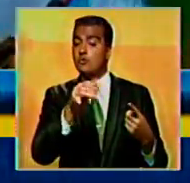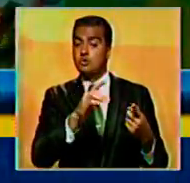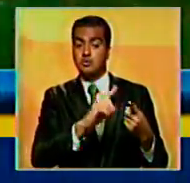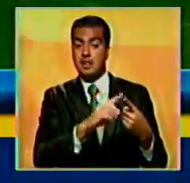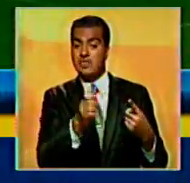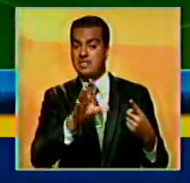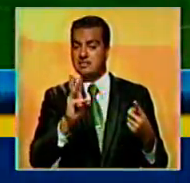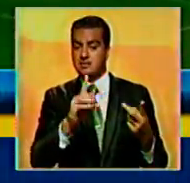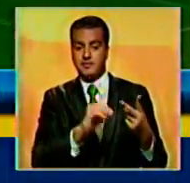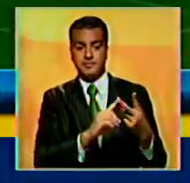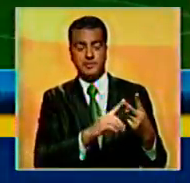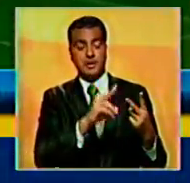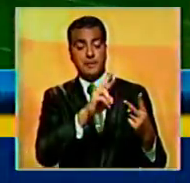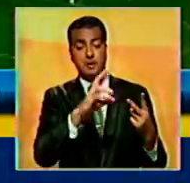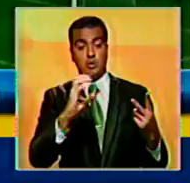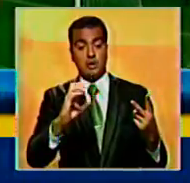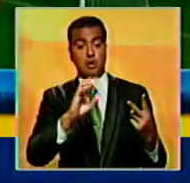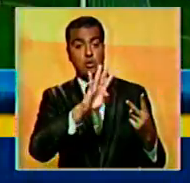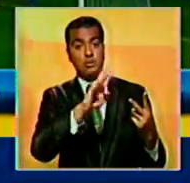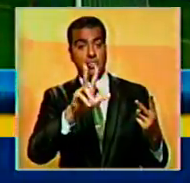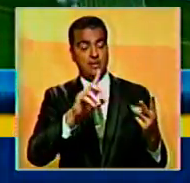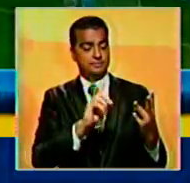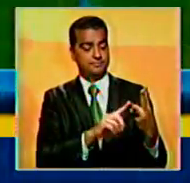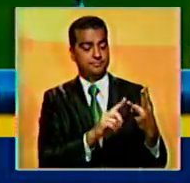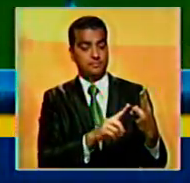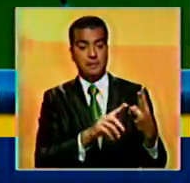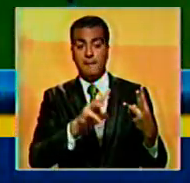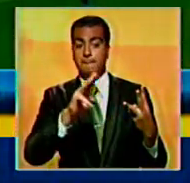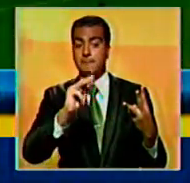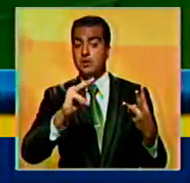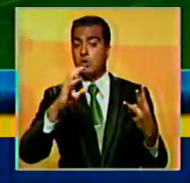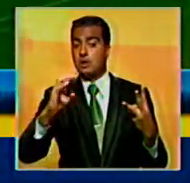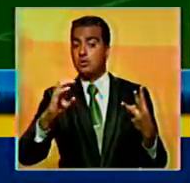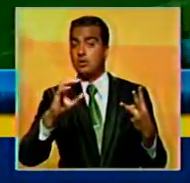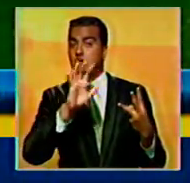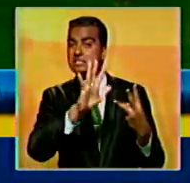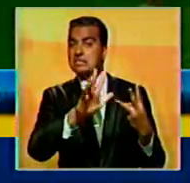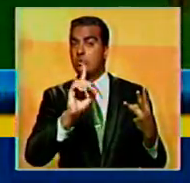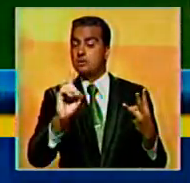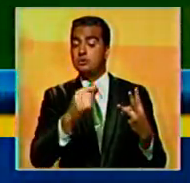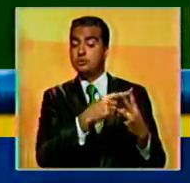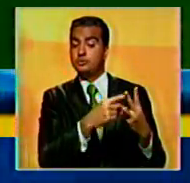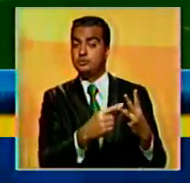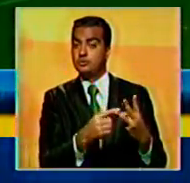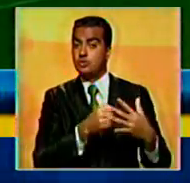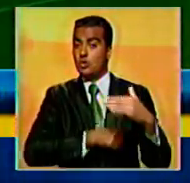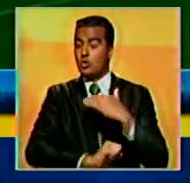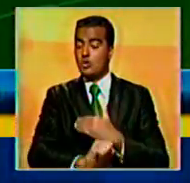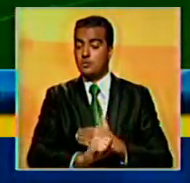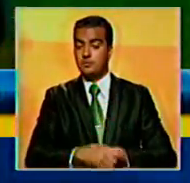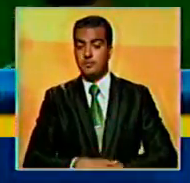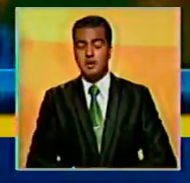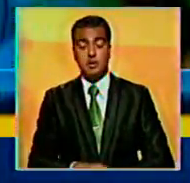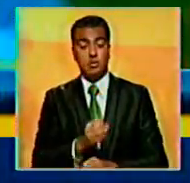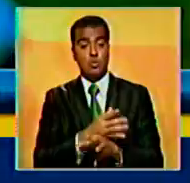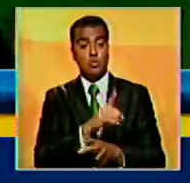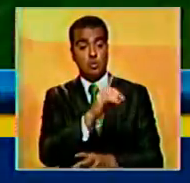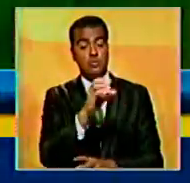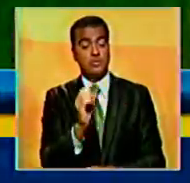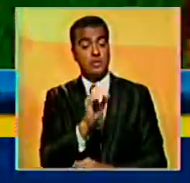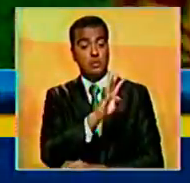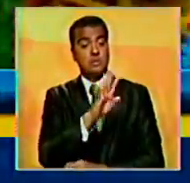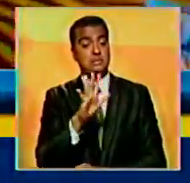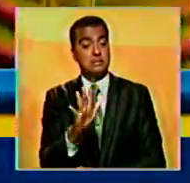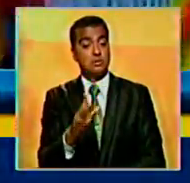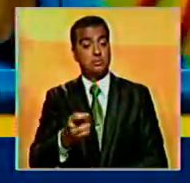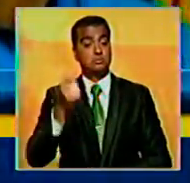minuto 16, Ramiro Carrera a los 43 y Milton Caraglio a los 51. El Anzuategui jugó con 10 desde el minuto